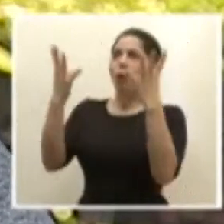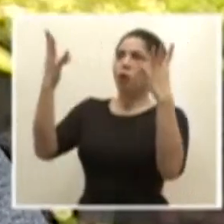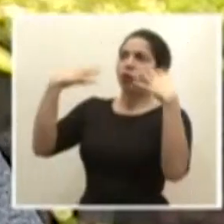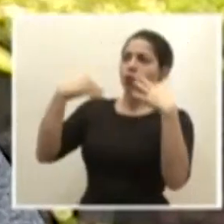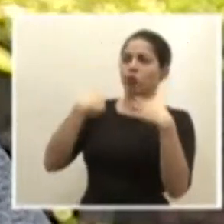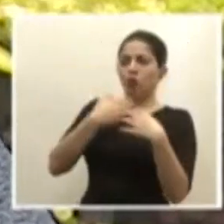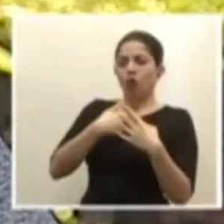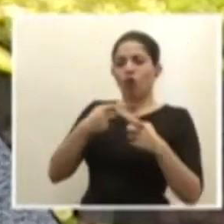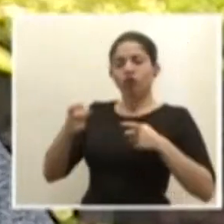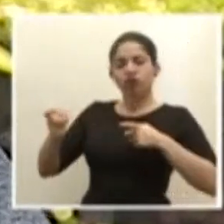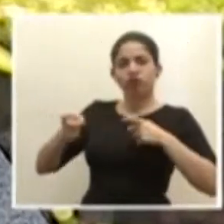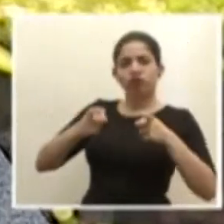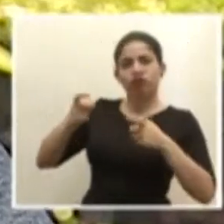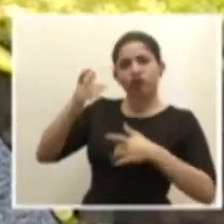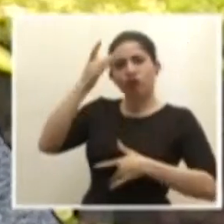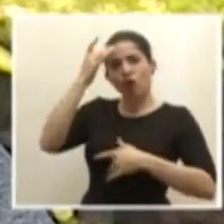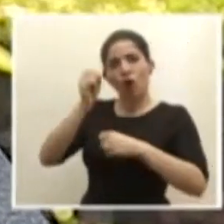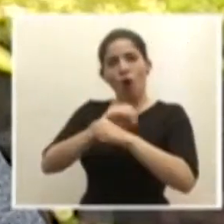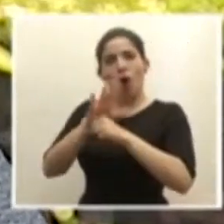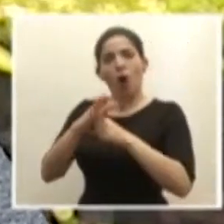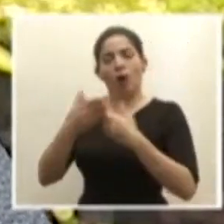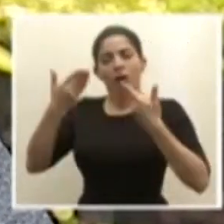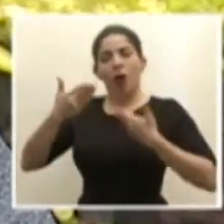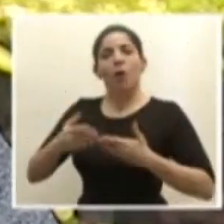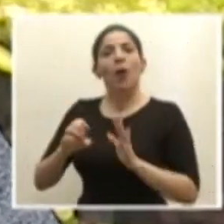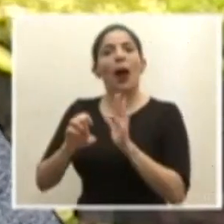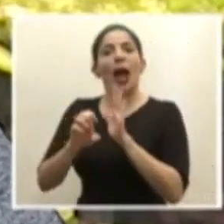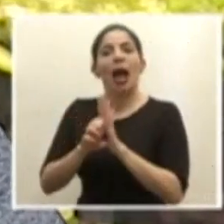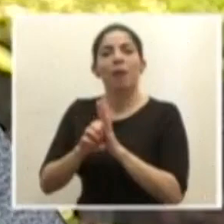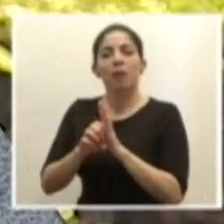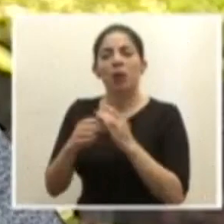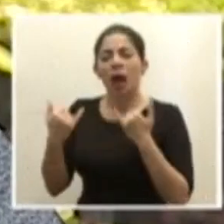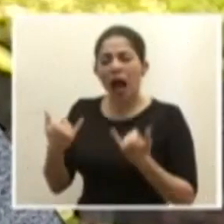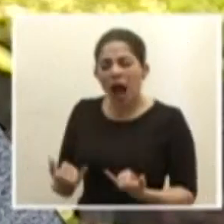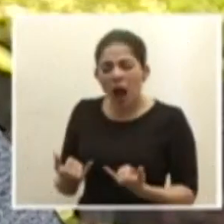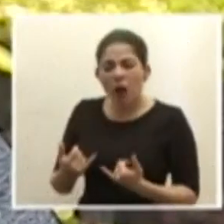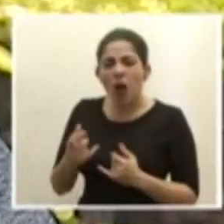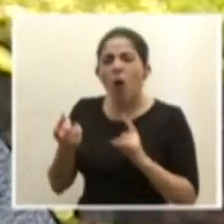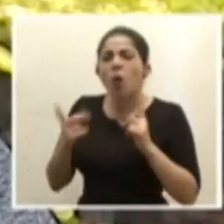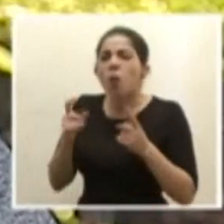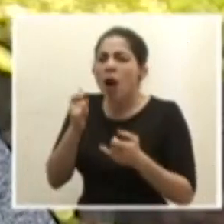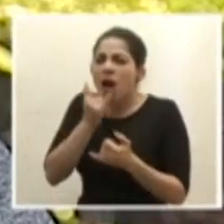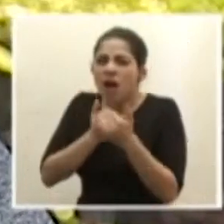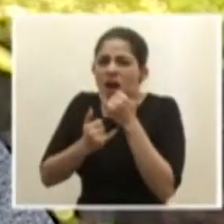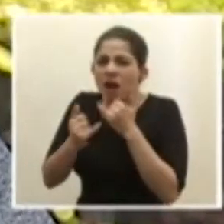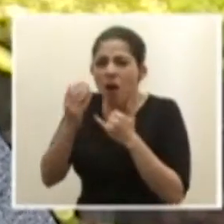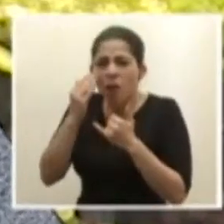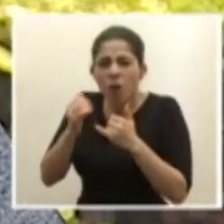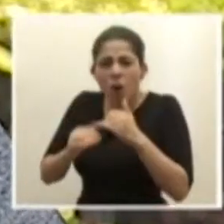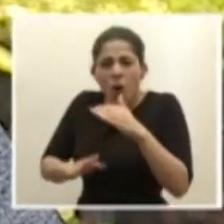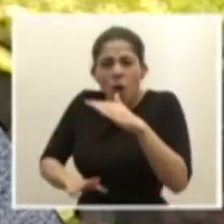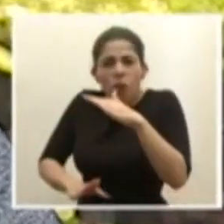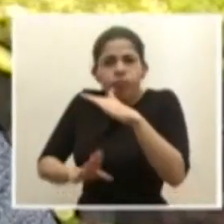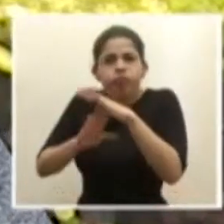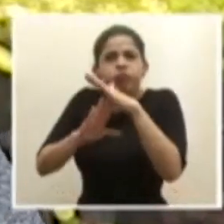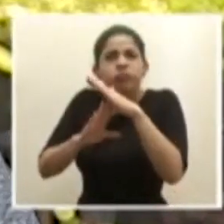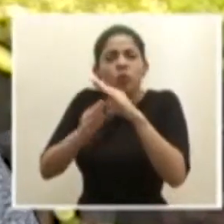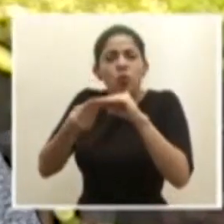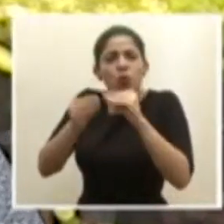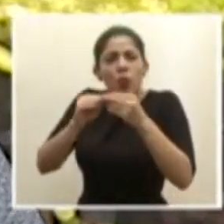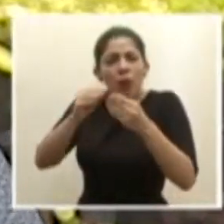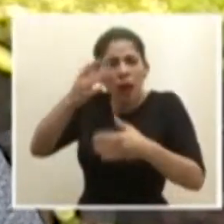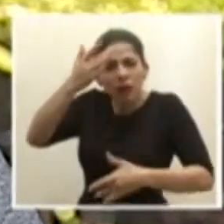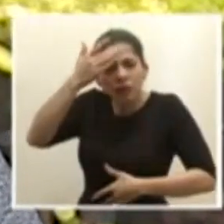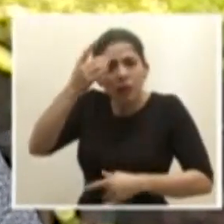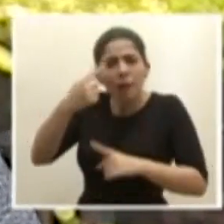tratando la enfermedad de la COVID-19. ¿En qué hemos fallado como país al tener este repunte en el número de